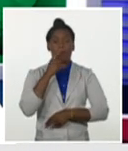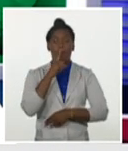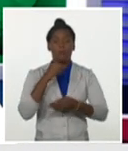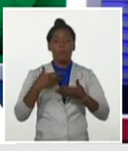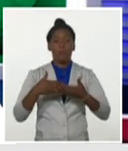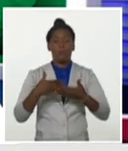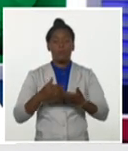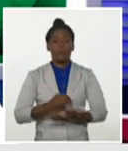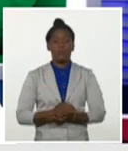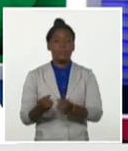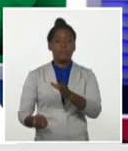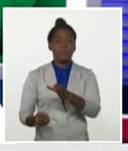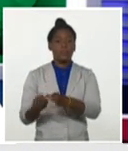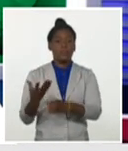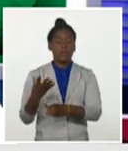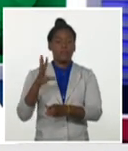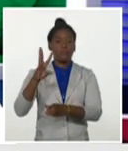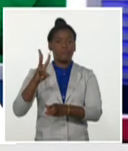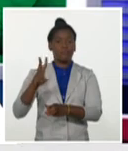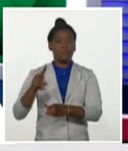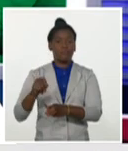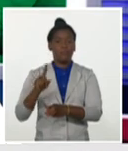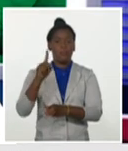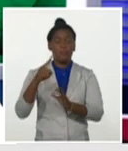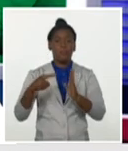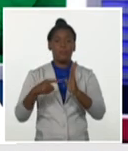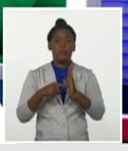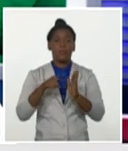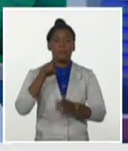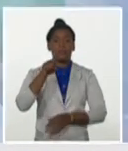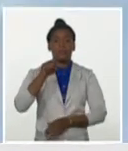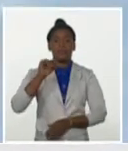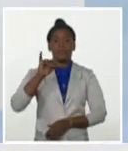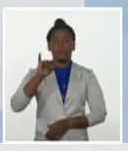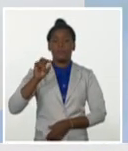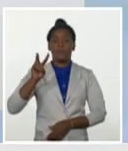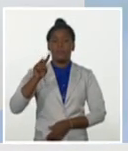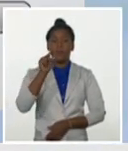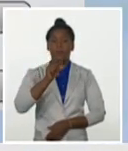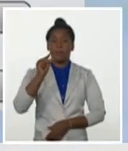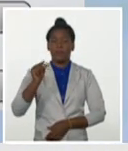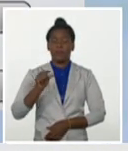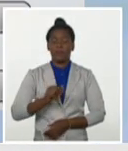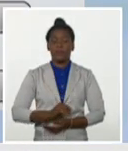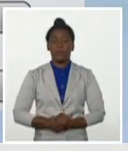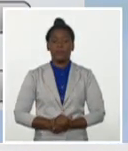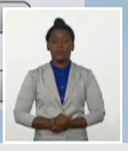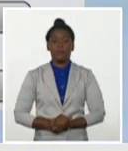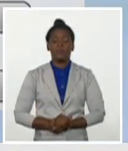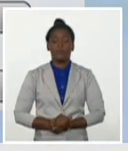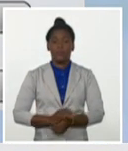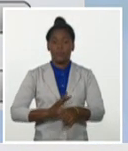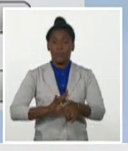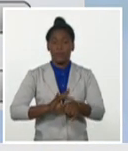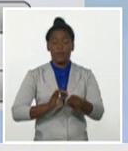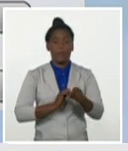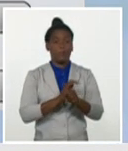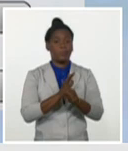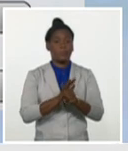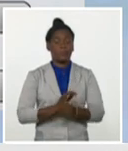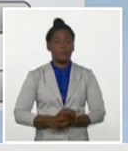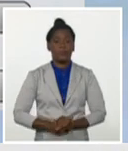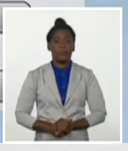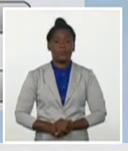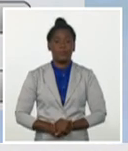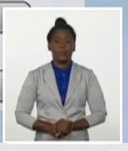diagnosticaron un total de 1.162 personas con COVID-19. Estamos